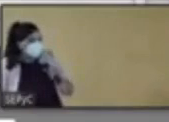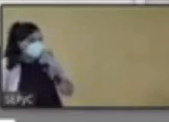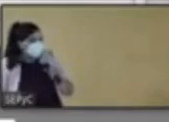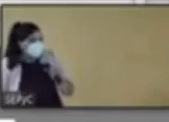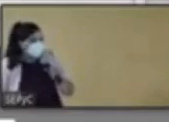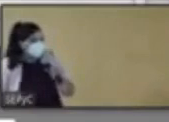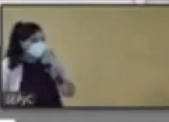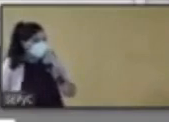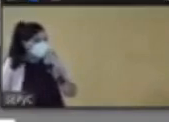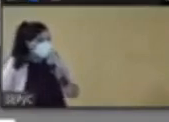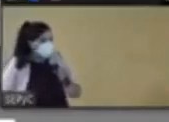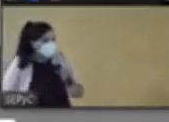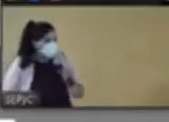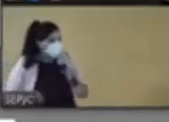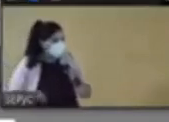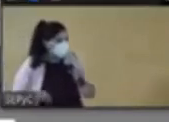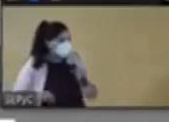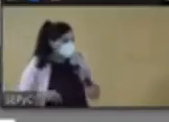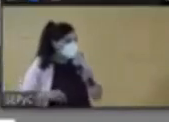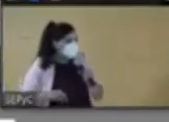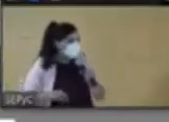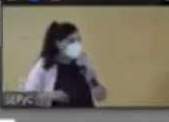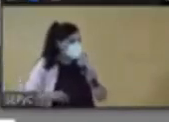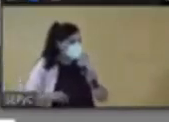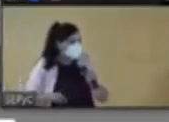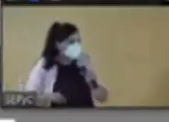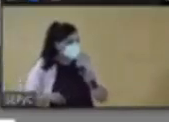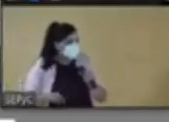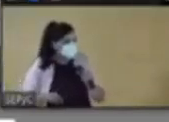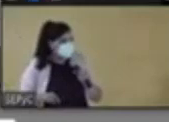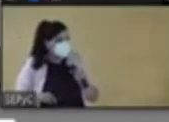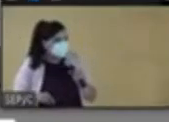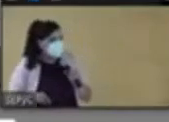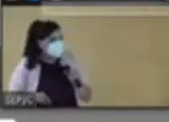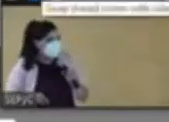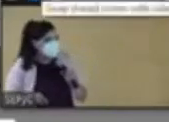Hay que especificar quién es el fideicomisario.